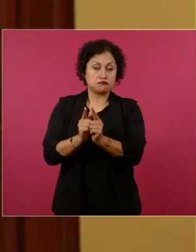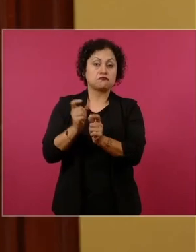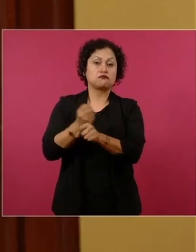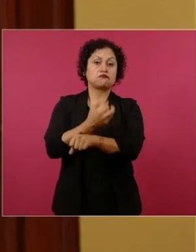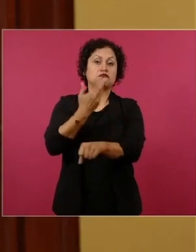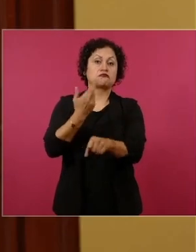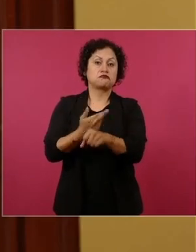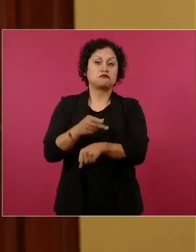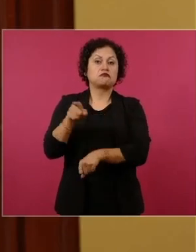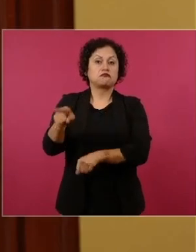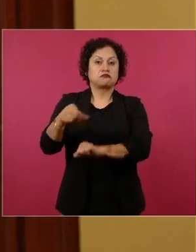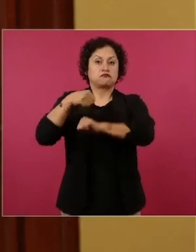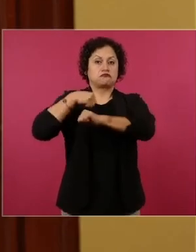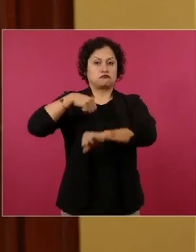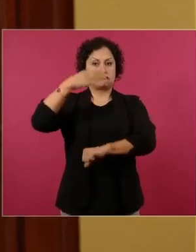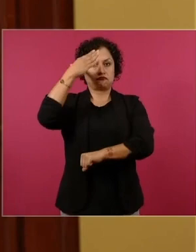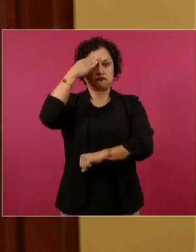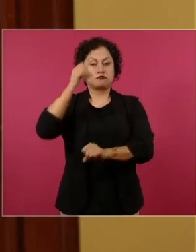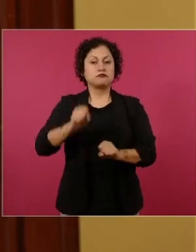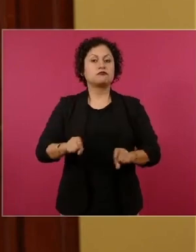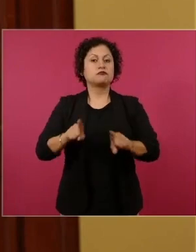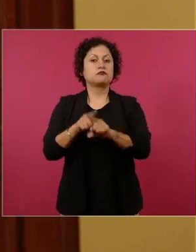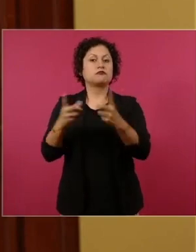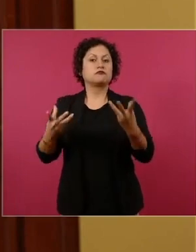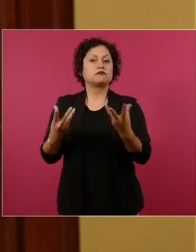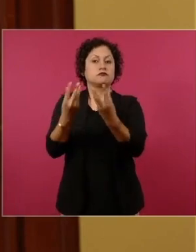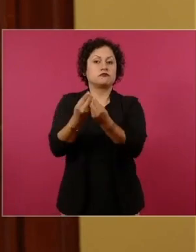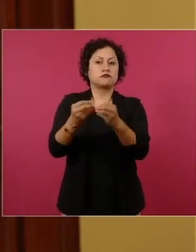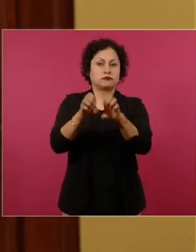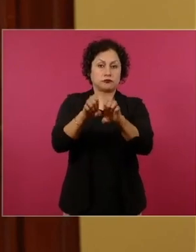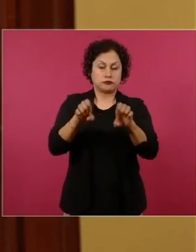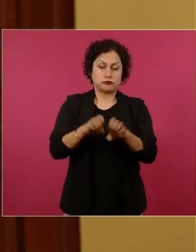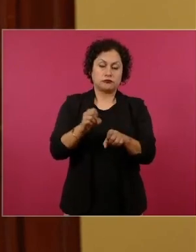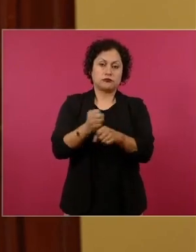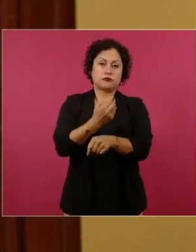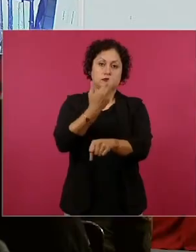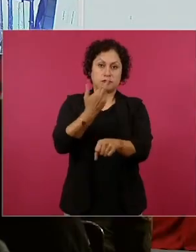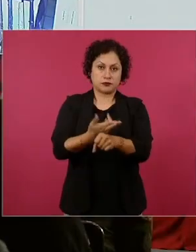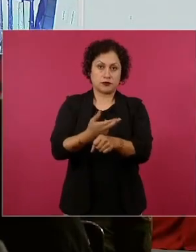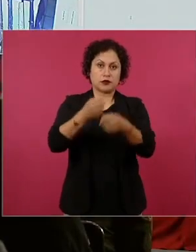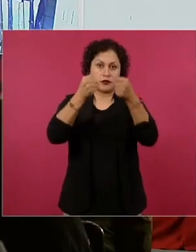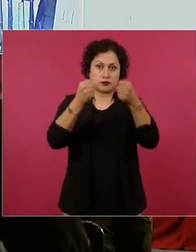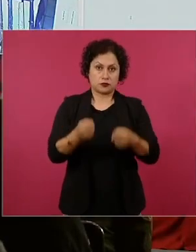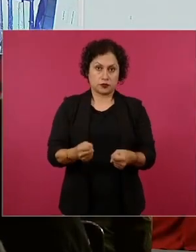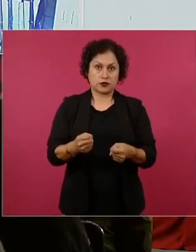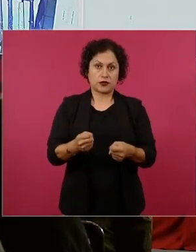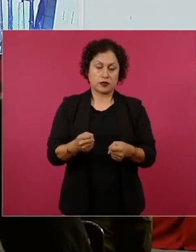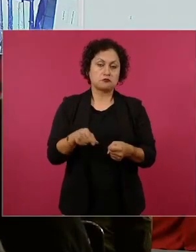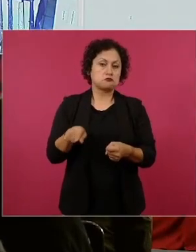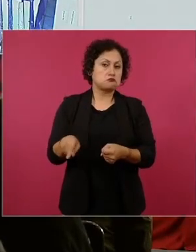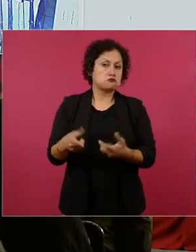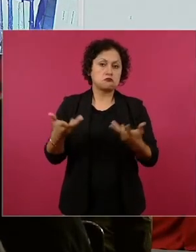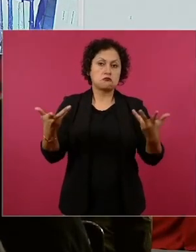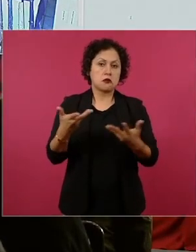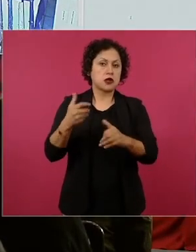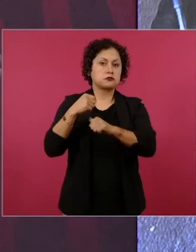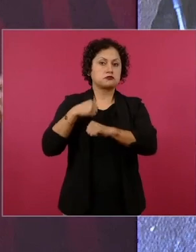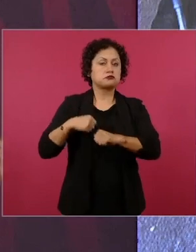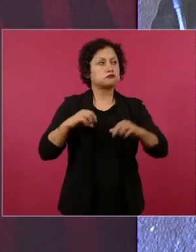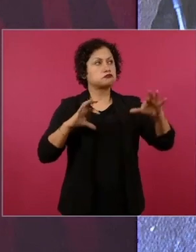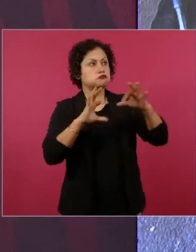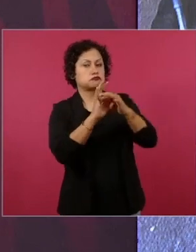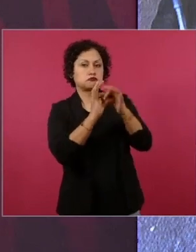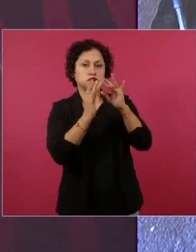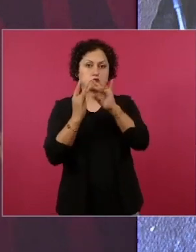facultad y la Secretaría de Seguridad se encarga de la coordinación con los estados, con los